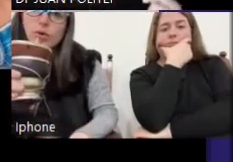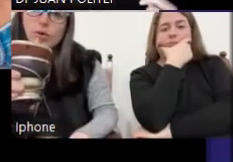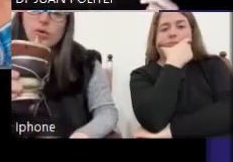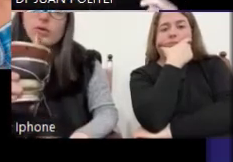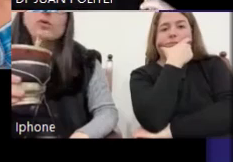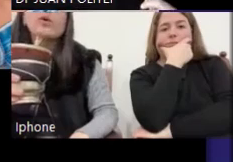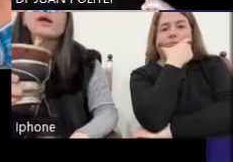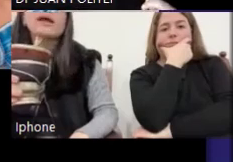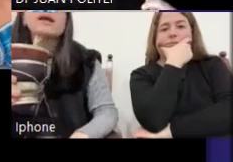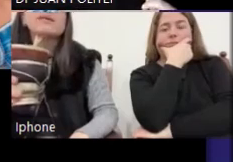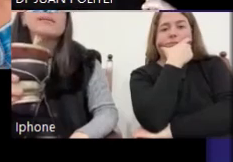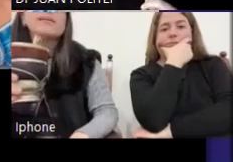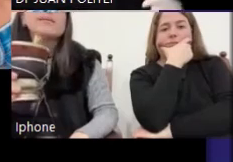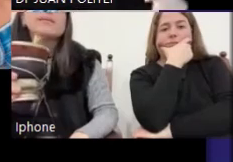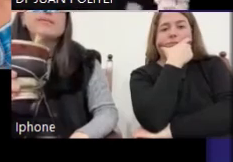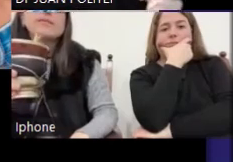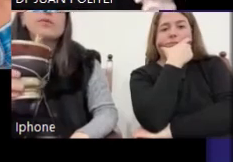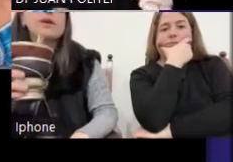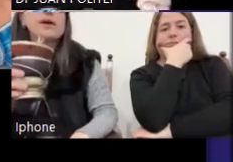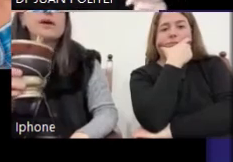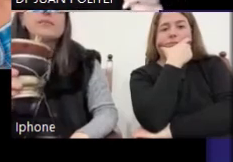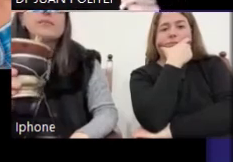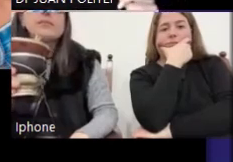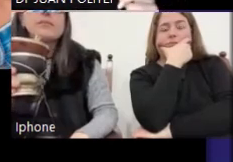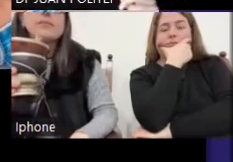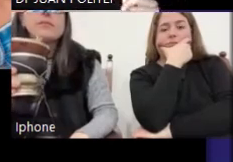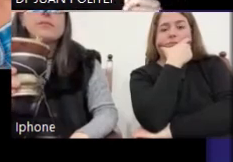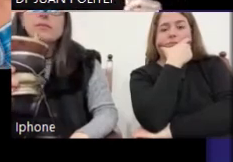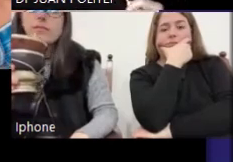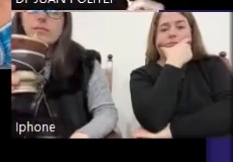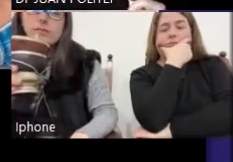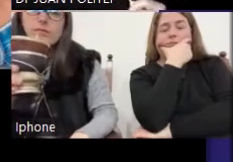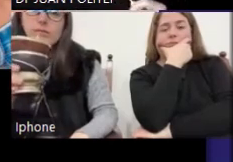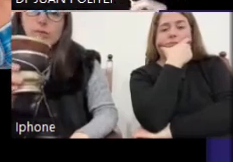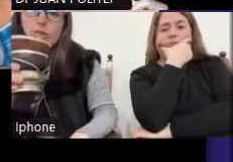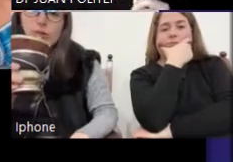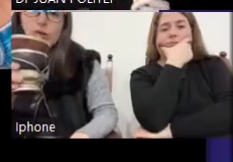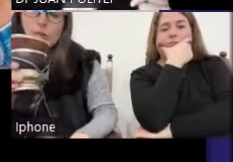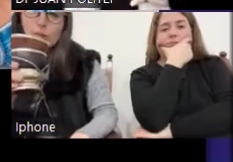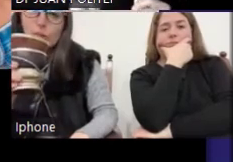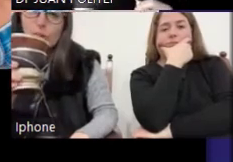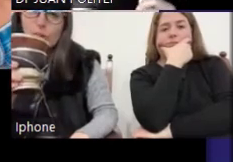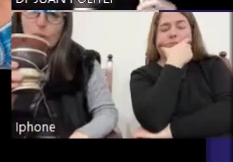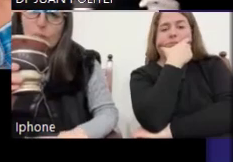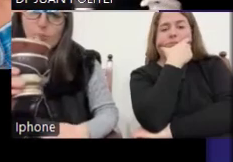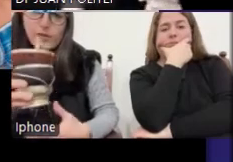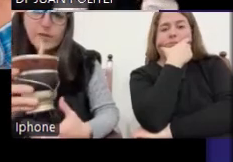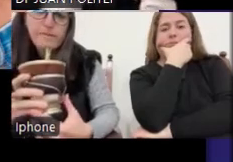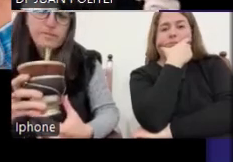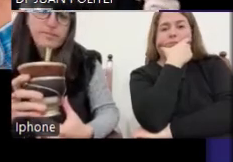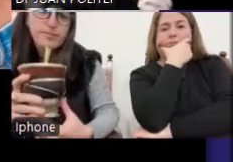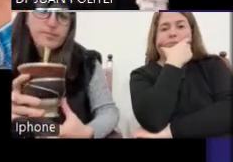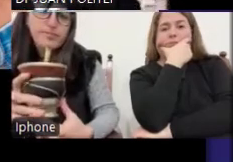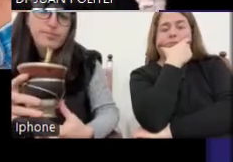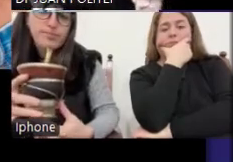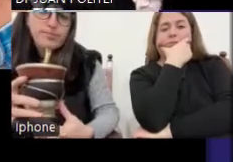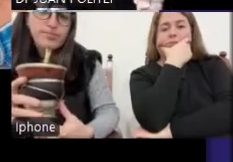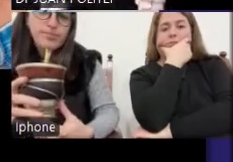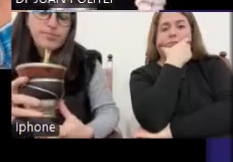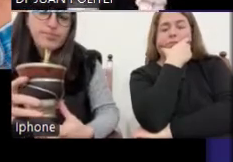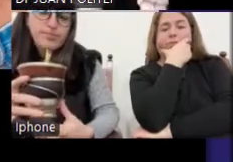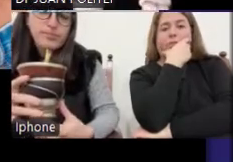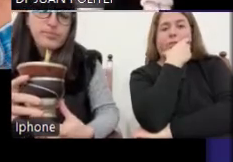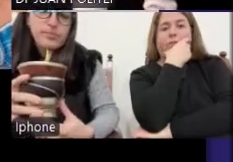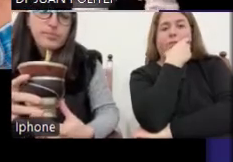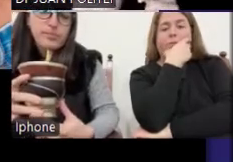por la vena la vamos a usar subcutánea. La cantidad de líquido, me han preguntado alguna